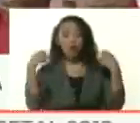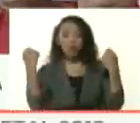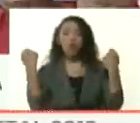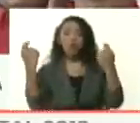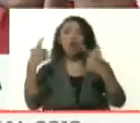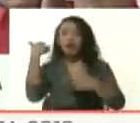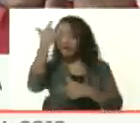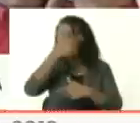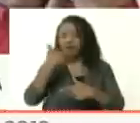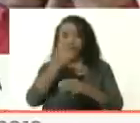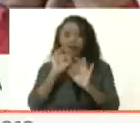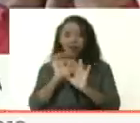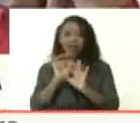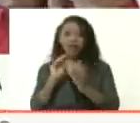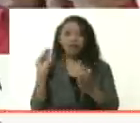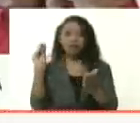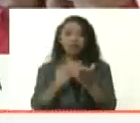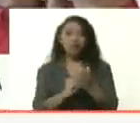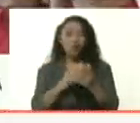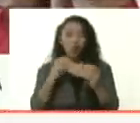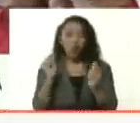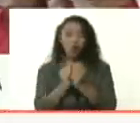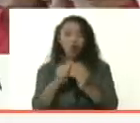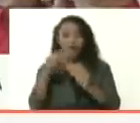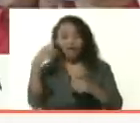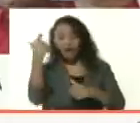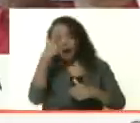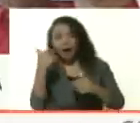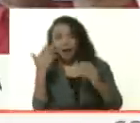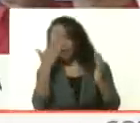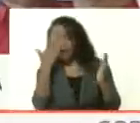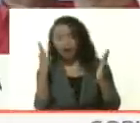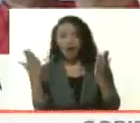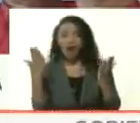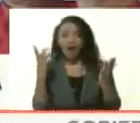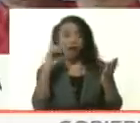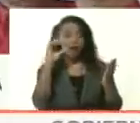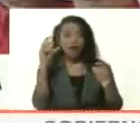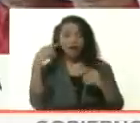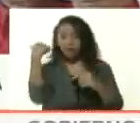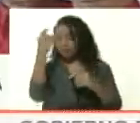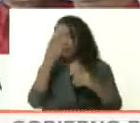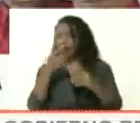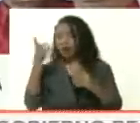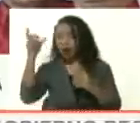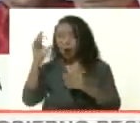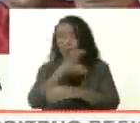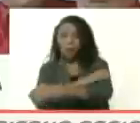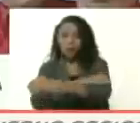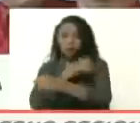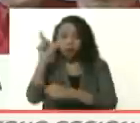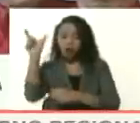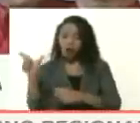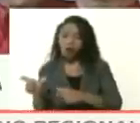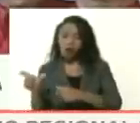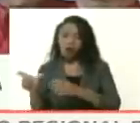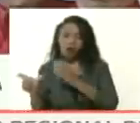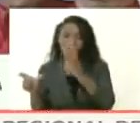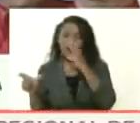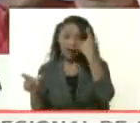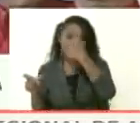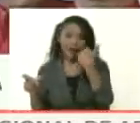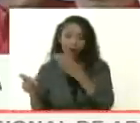se impusiera a una campaña con caras, la campaña sin caras de la oposición. Nos